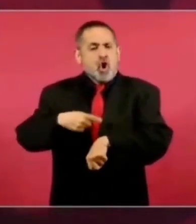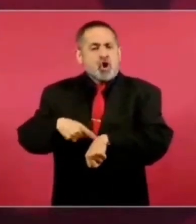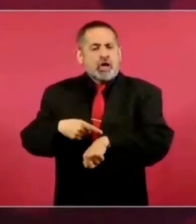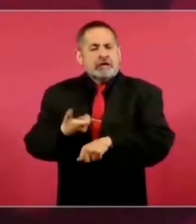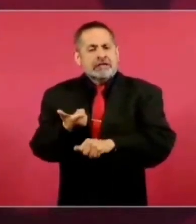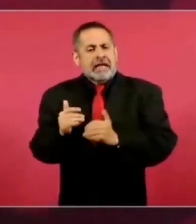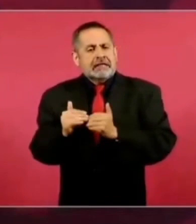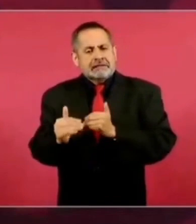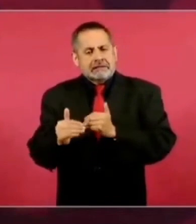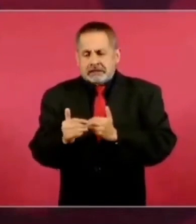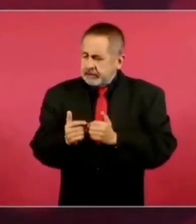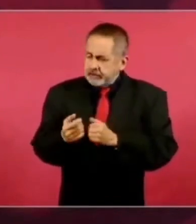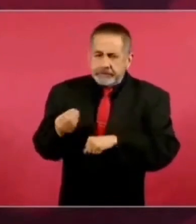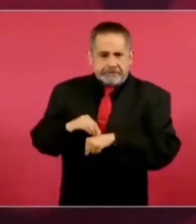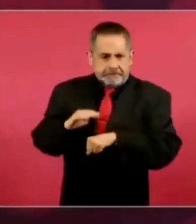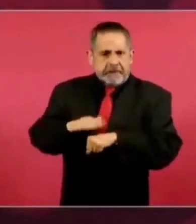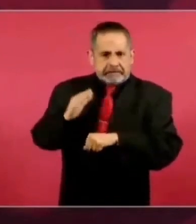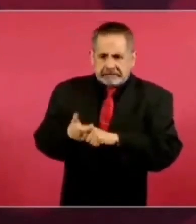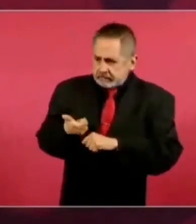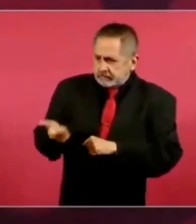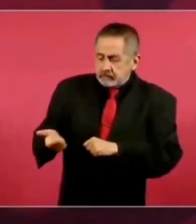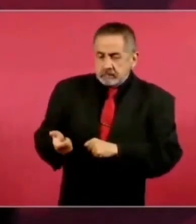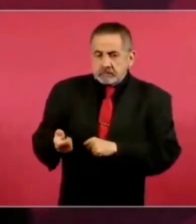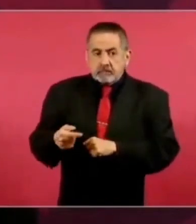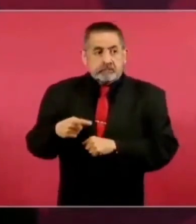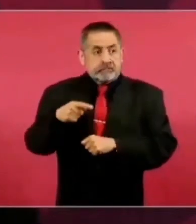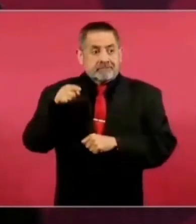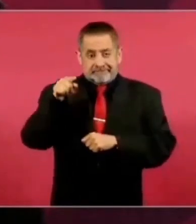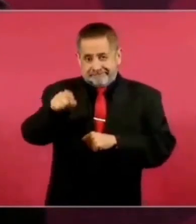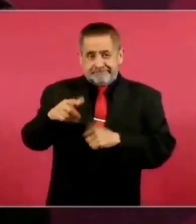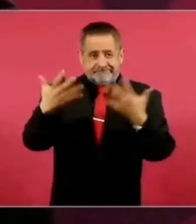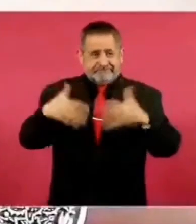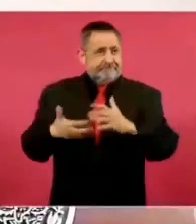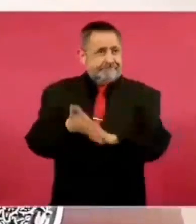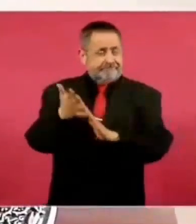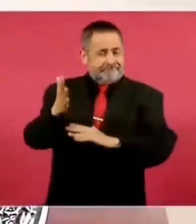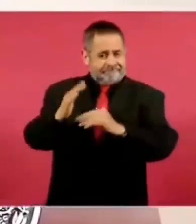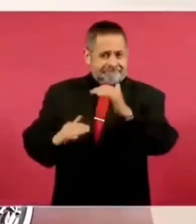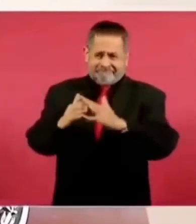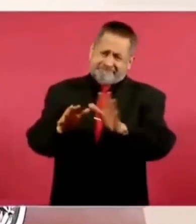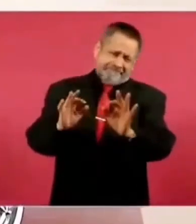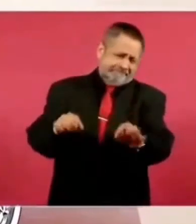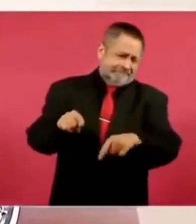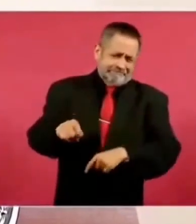en la industria de la construcción. México ahora